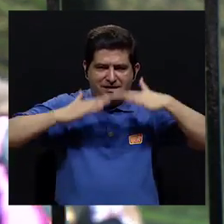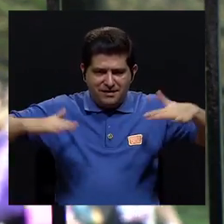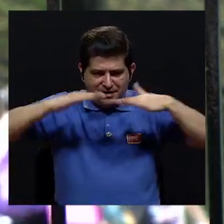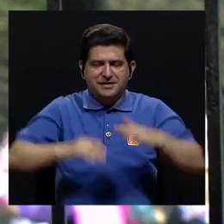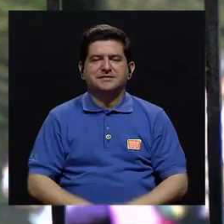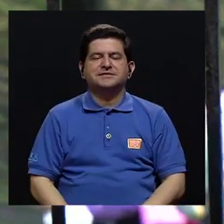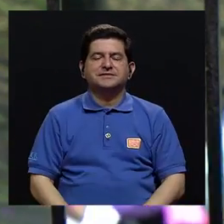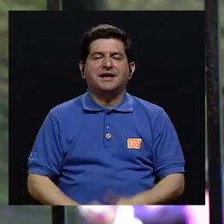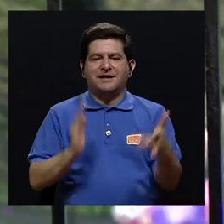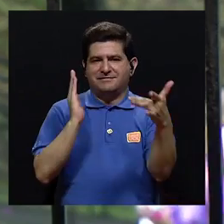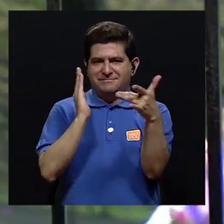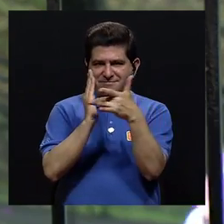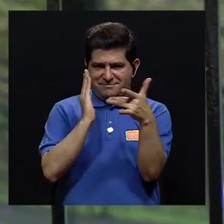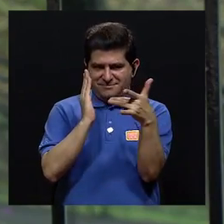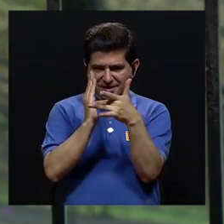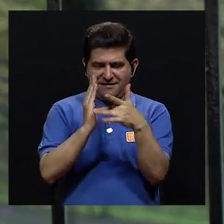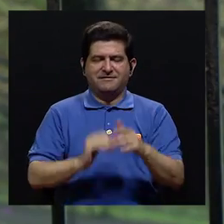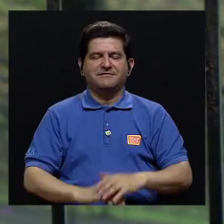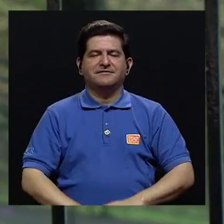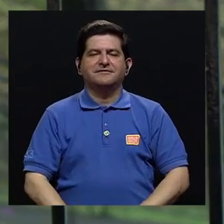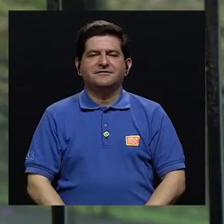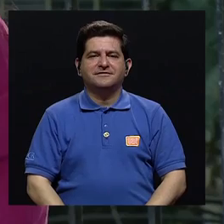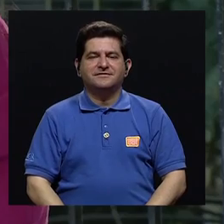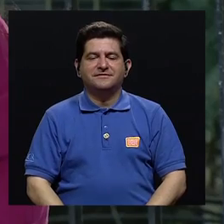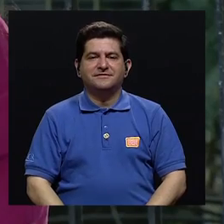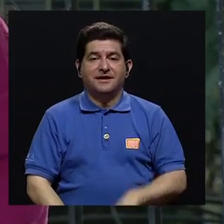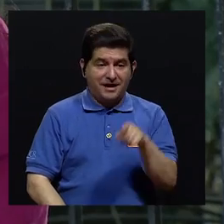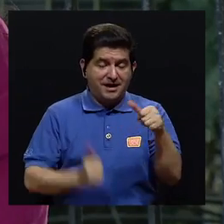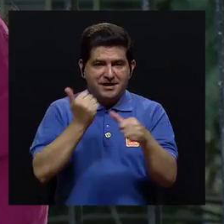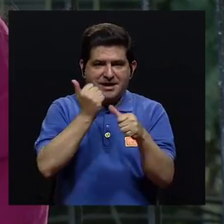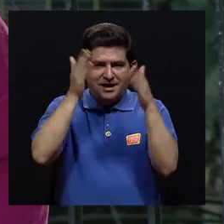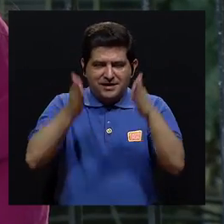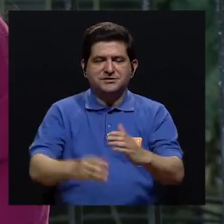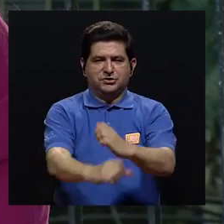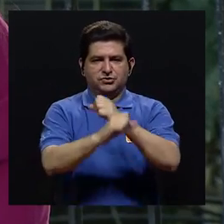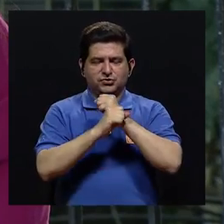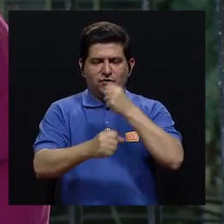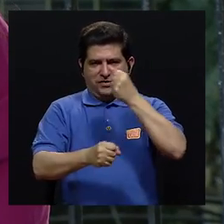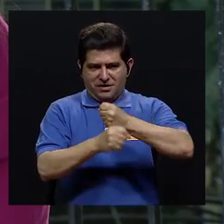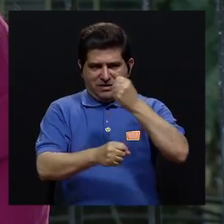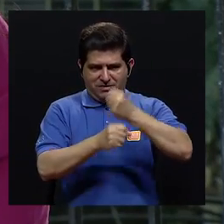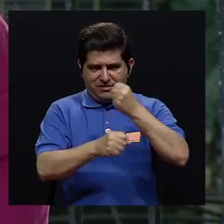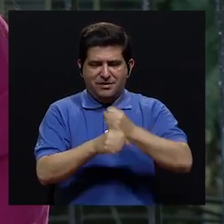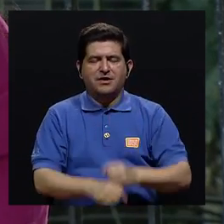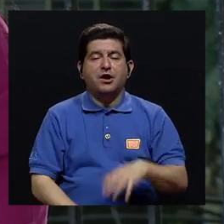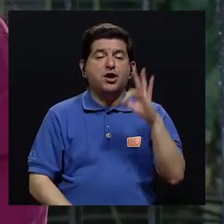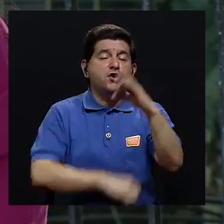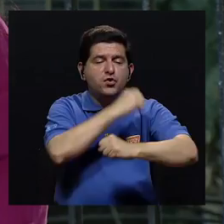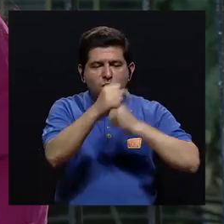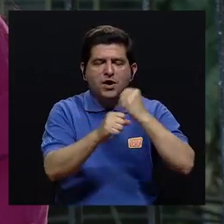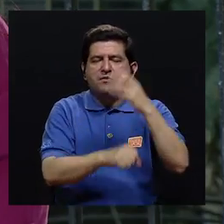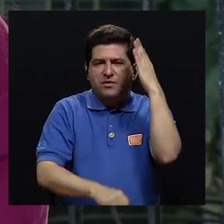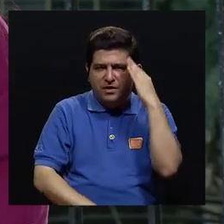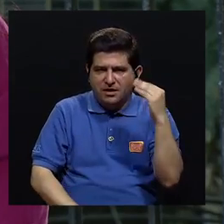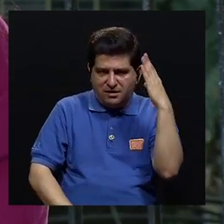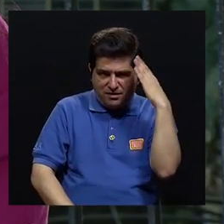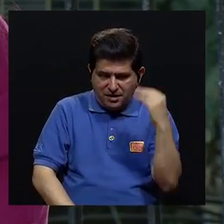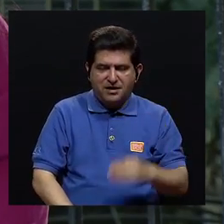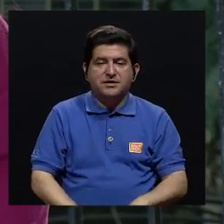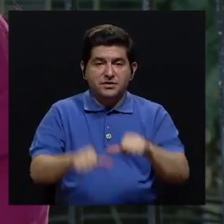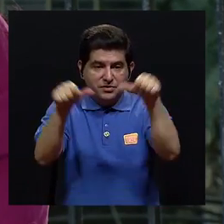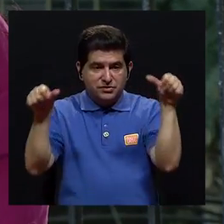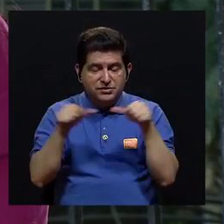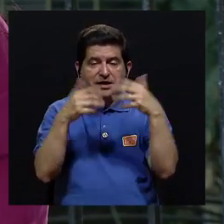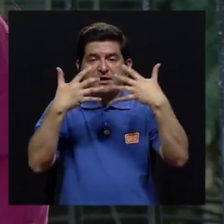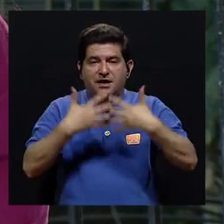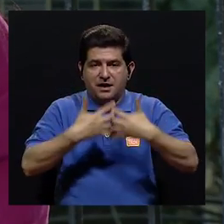Higiene Ambiental del Instituto Tecnológico de Costa Rica, consultora en Seguridad Ocupacional con más de 9 años de experiencia